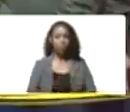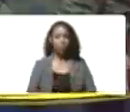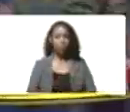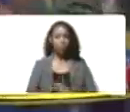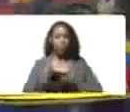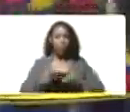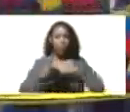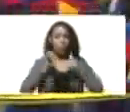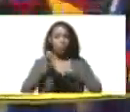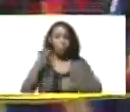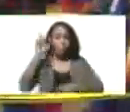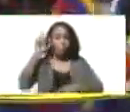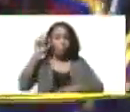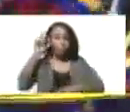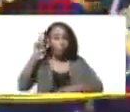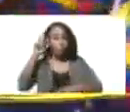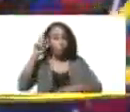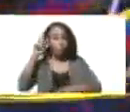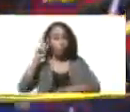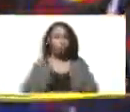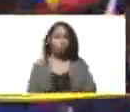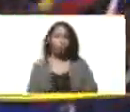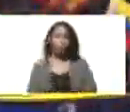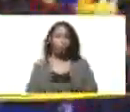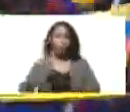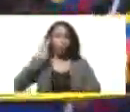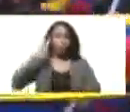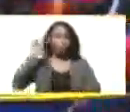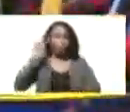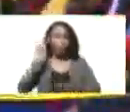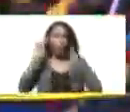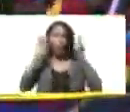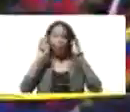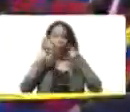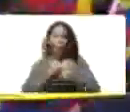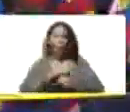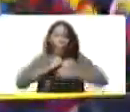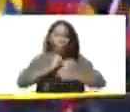comenzó el sonido de un nuevo galopar.